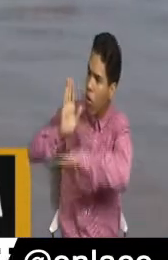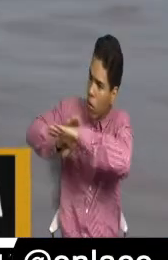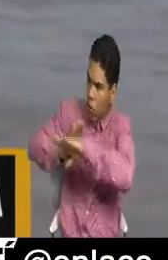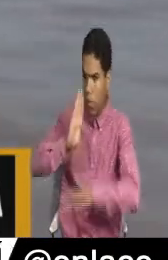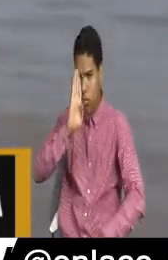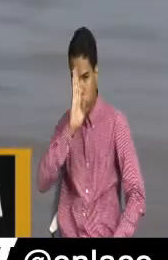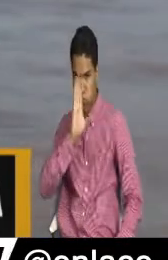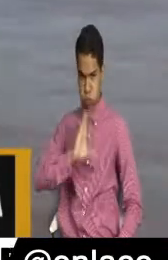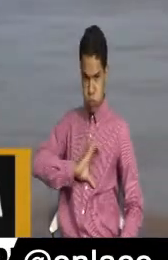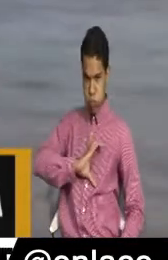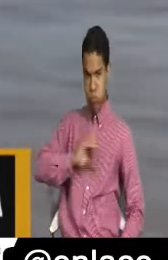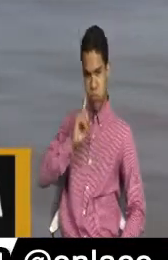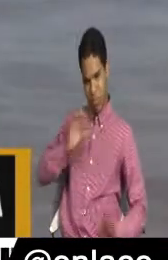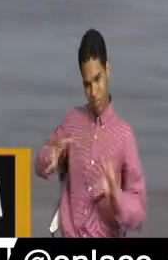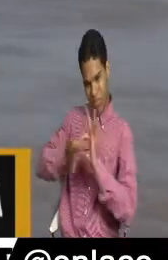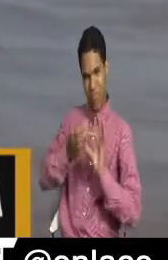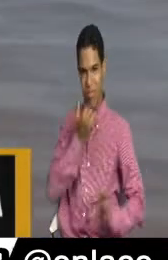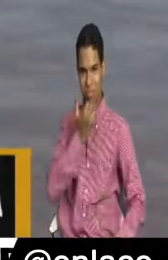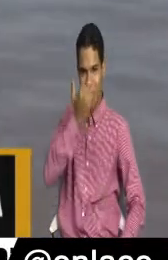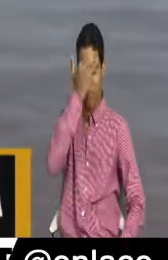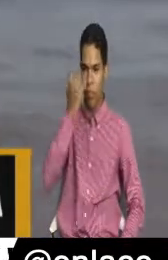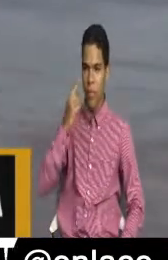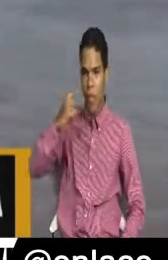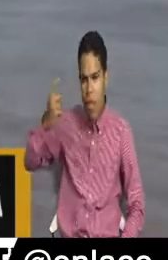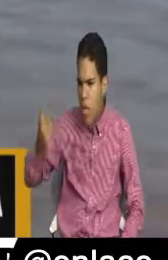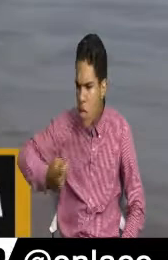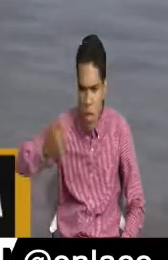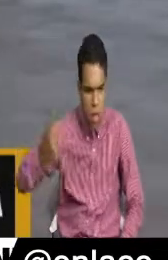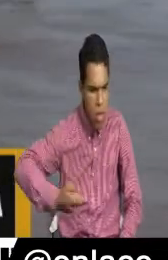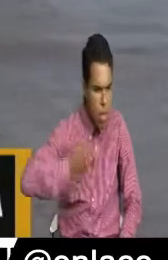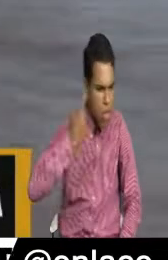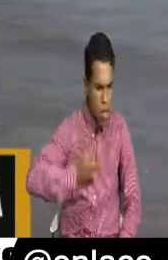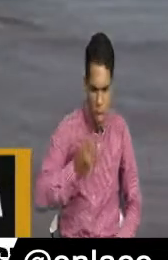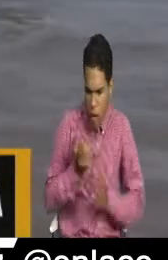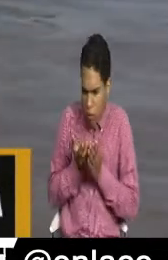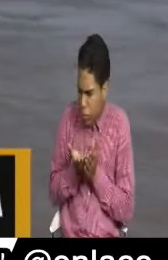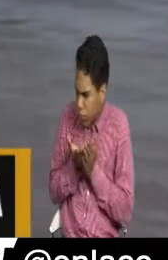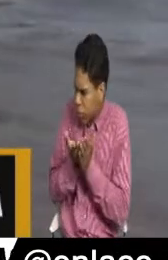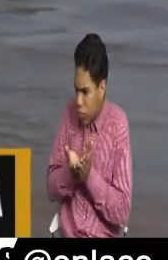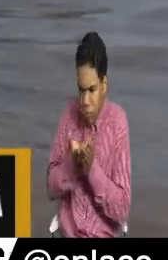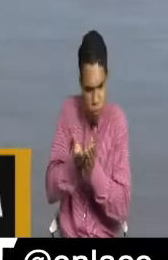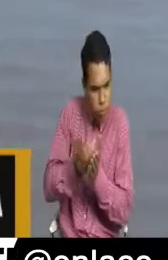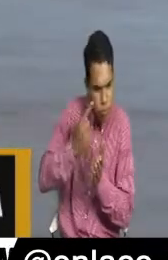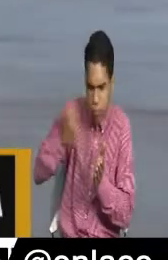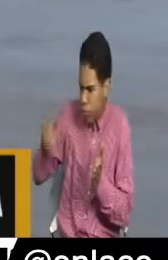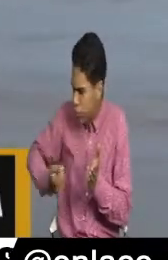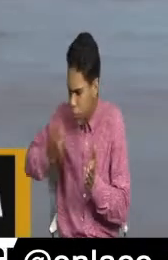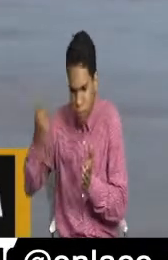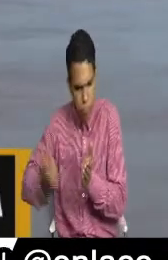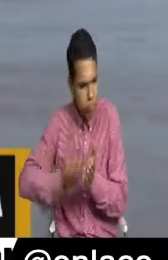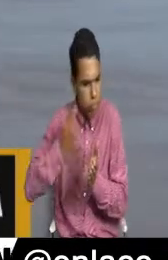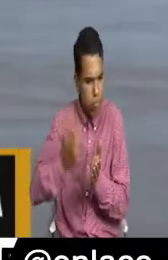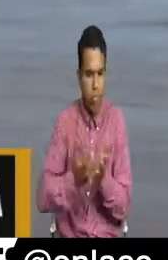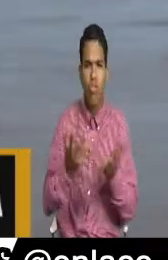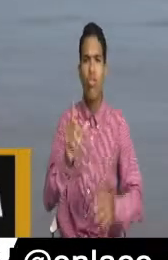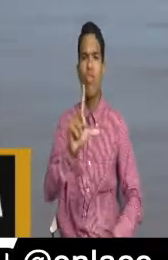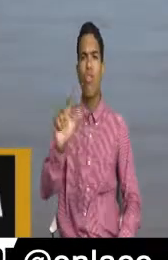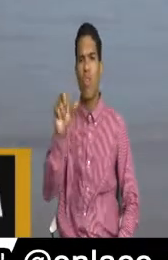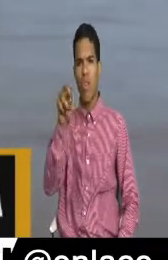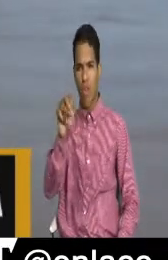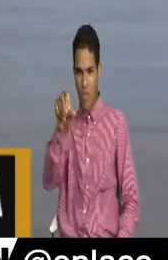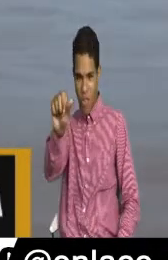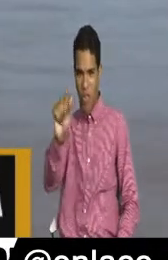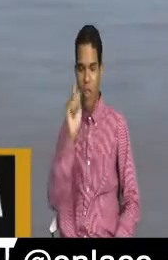a la subestación Yarima se encuentran realizando las labores de búsqueda de la niña en el sector de La Llana, vereda Los Colorados y